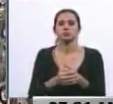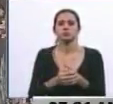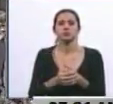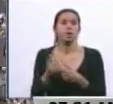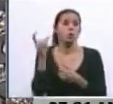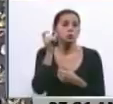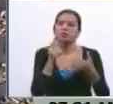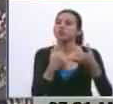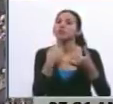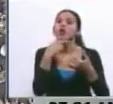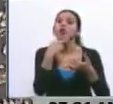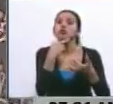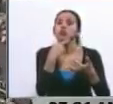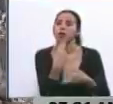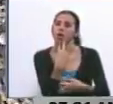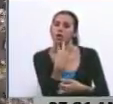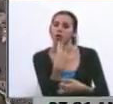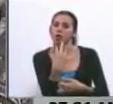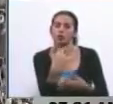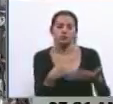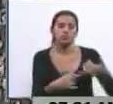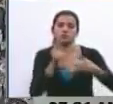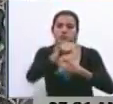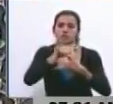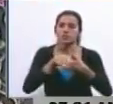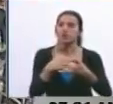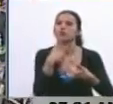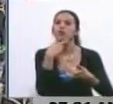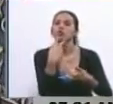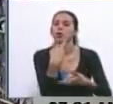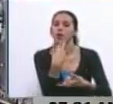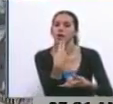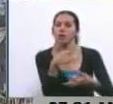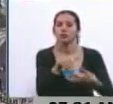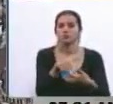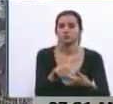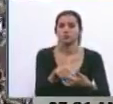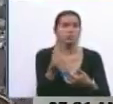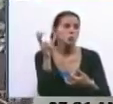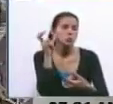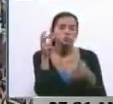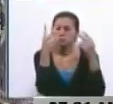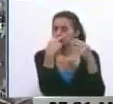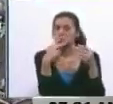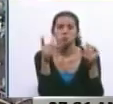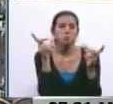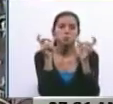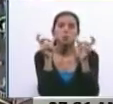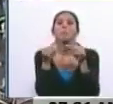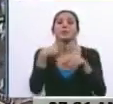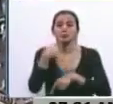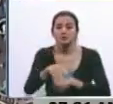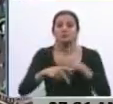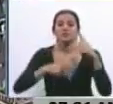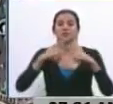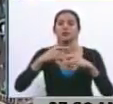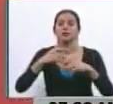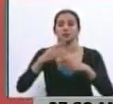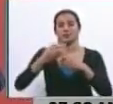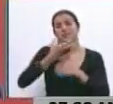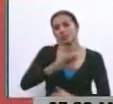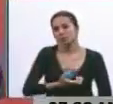sonido para que puedan conocer. Pero se están produciendo. Sí. Se van a producir. Y el alcance se van a producir para diciembre. Y el alcance, Jacqueline, de las antenas,